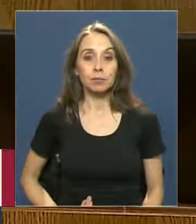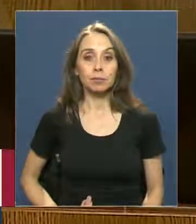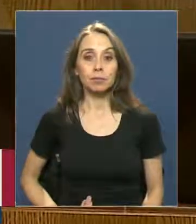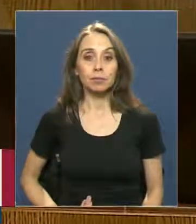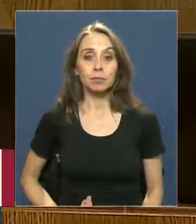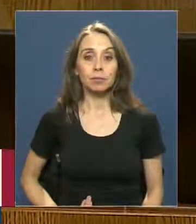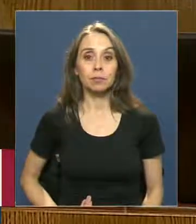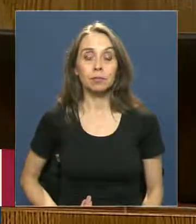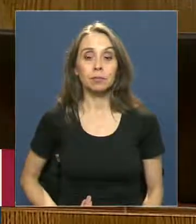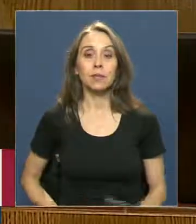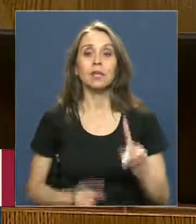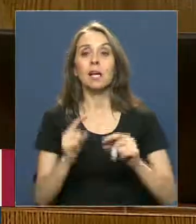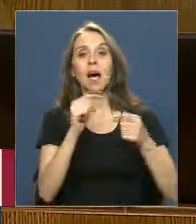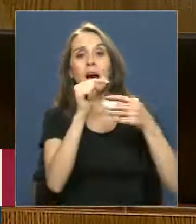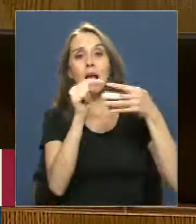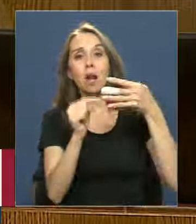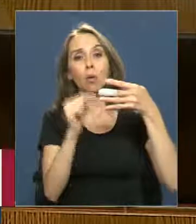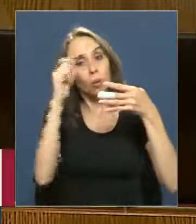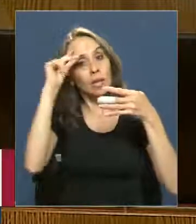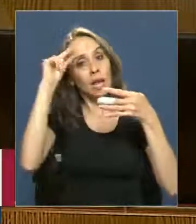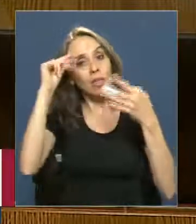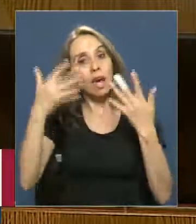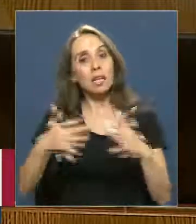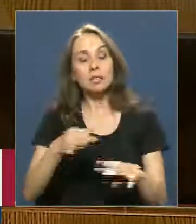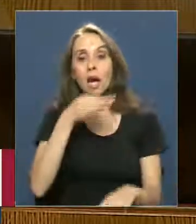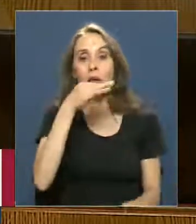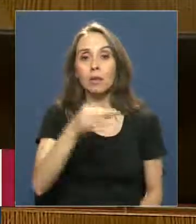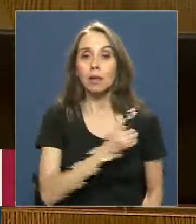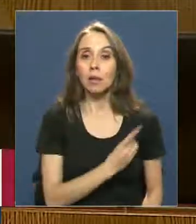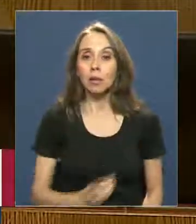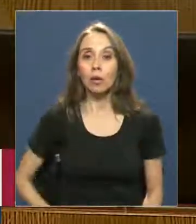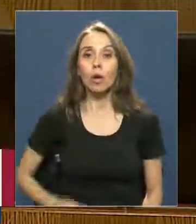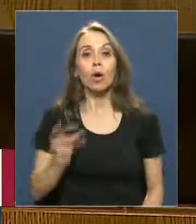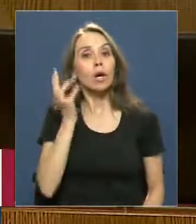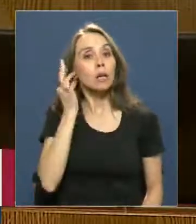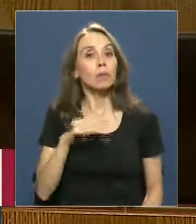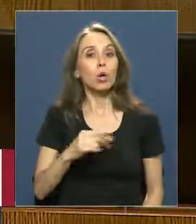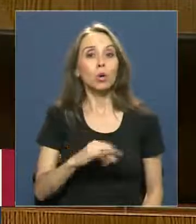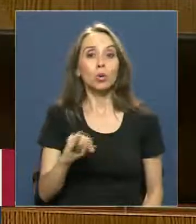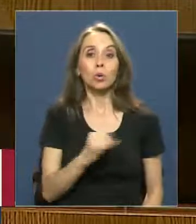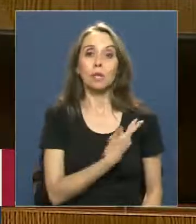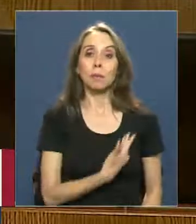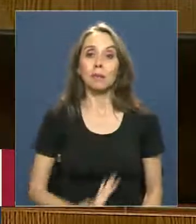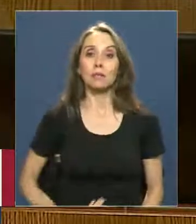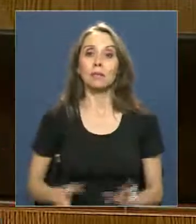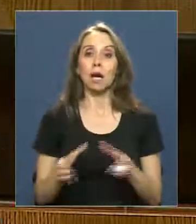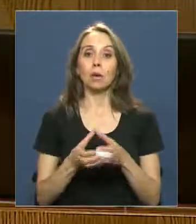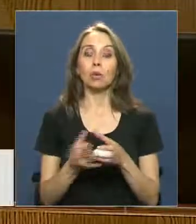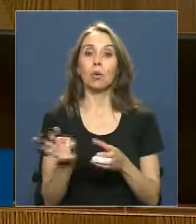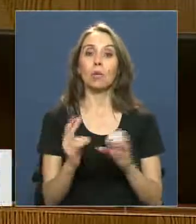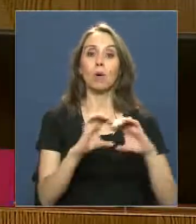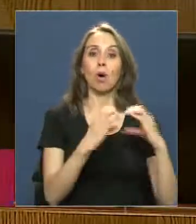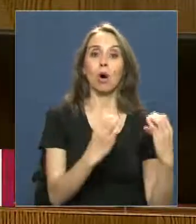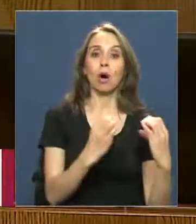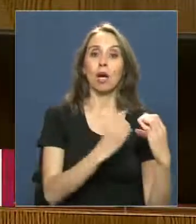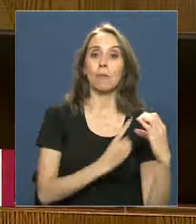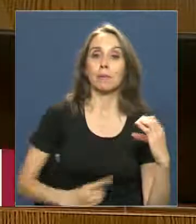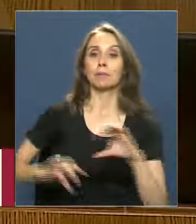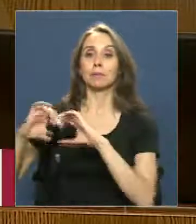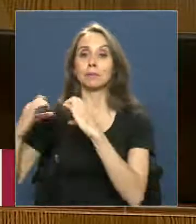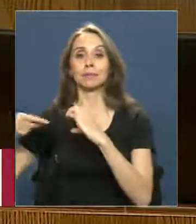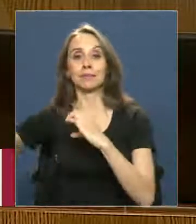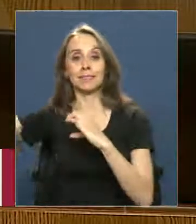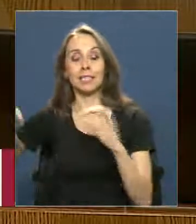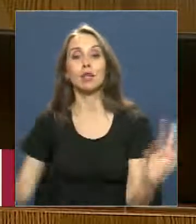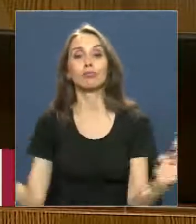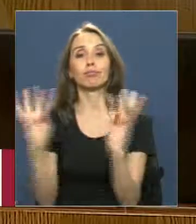Bueno, reforzar algunas ideas que ya ha dicho la diputada Núñez, presidenta de este Grupo Bicameral de Transparencia. Esto es un